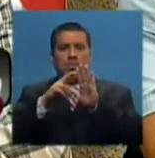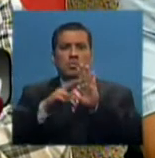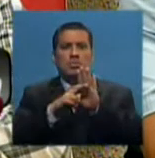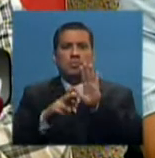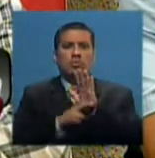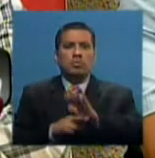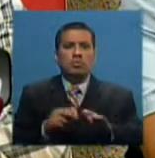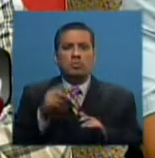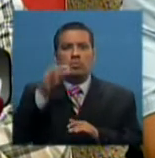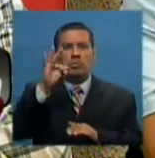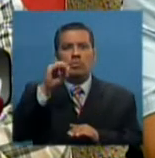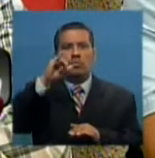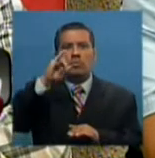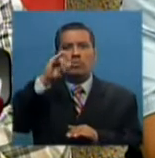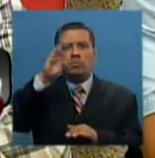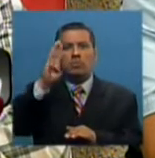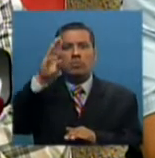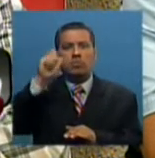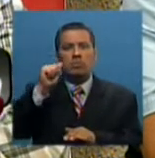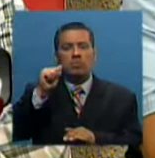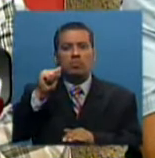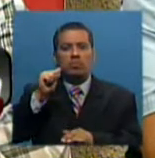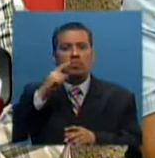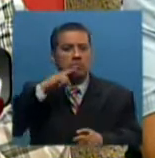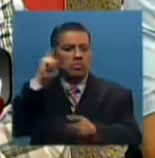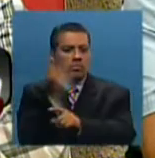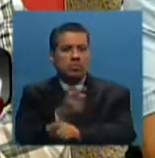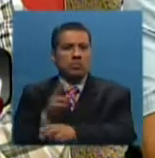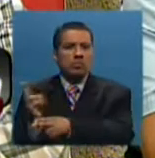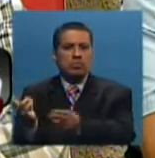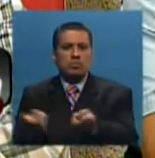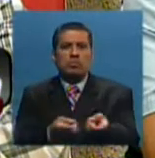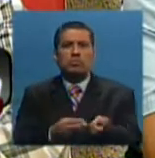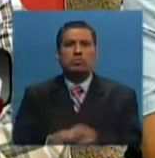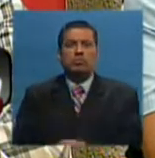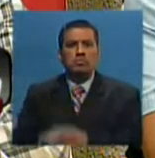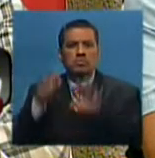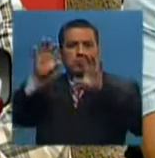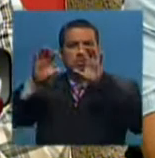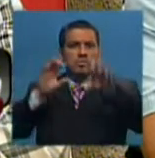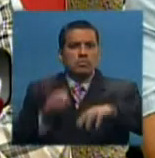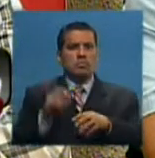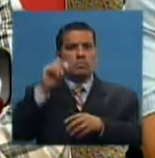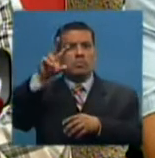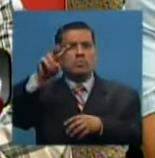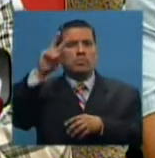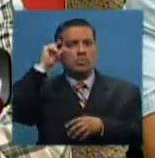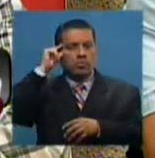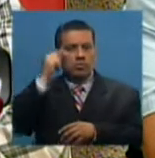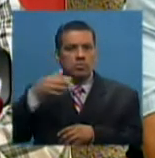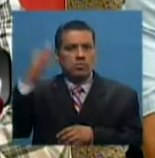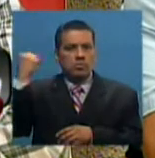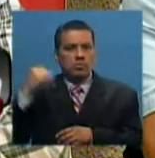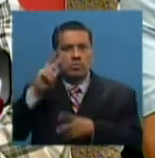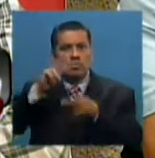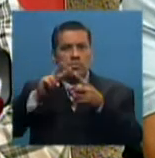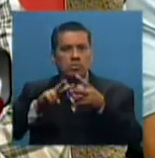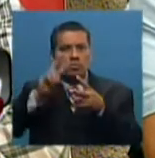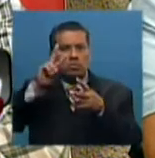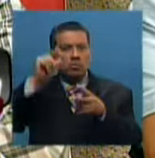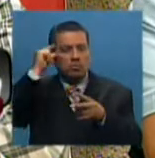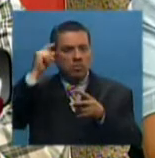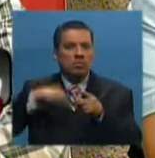de FIBA, estamos obligados a recibir los países 2 días antes y 2 días